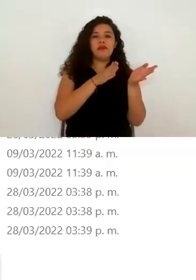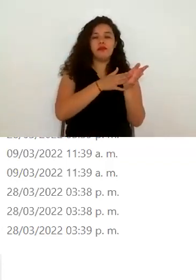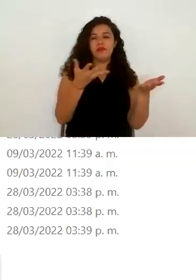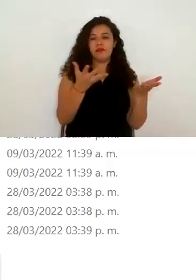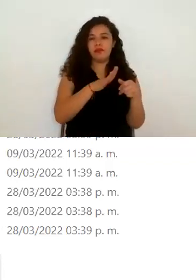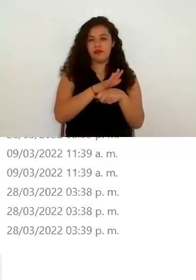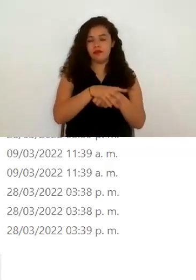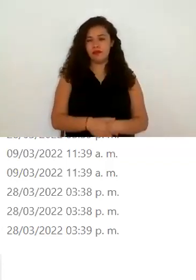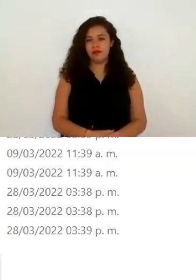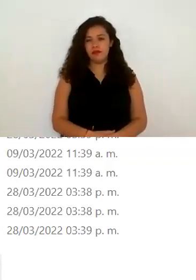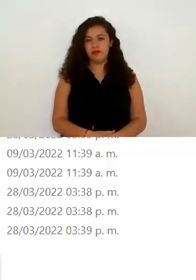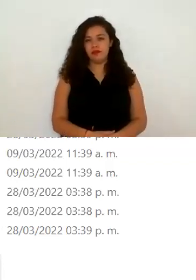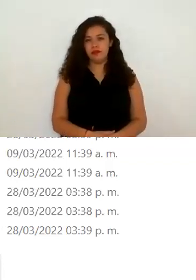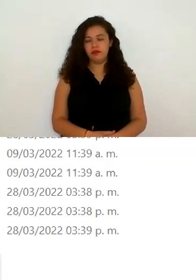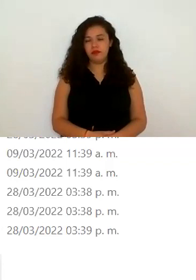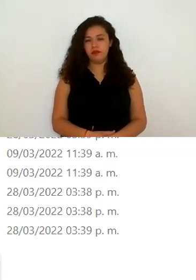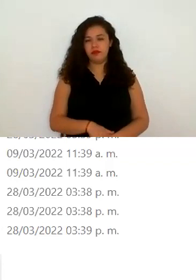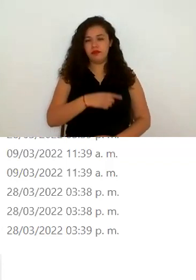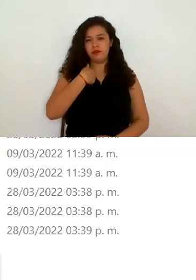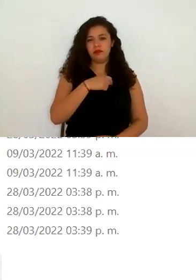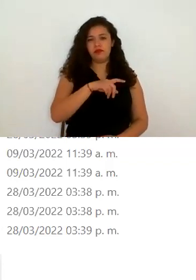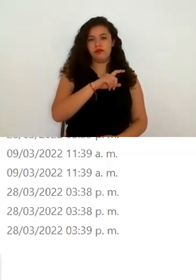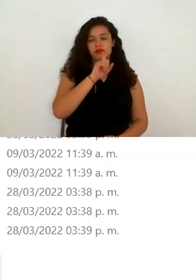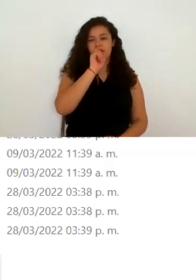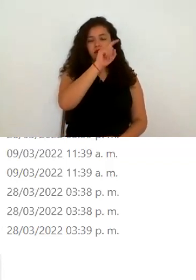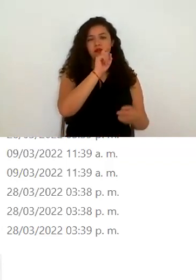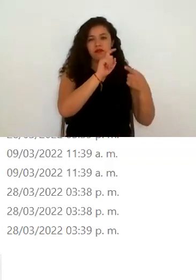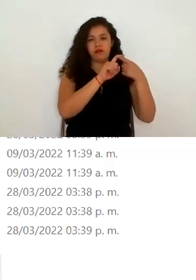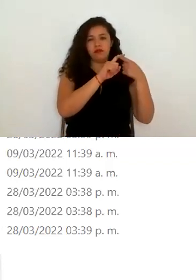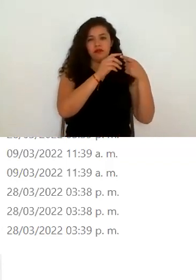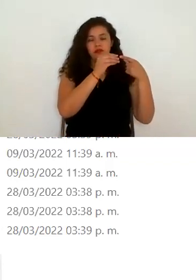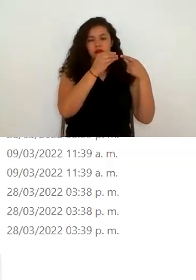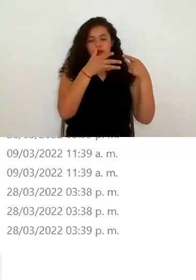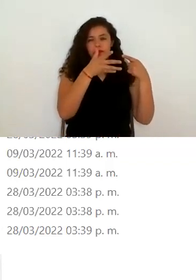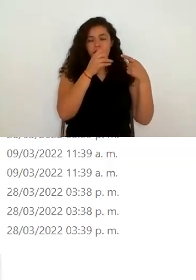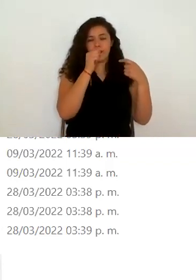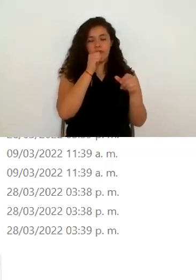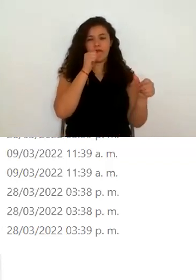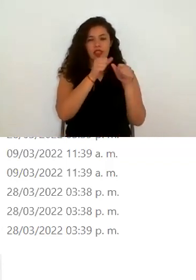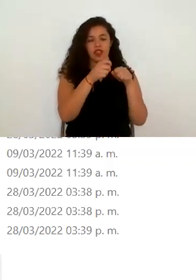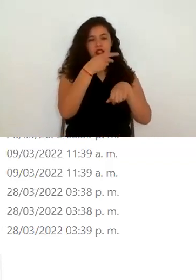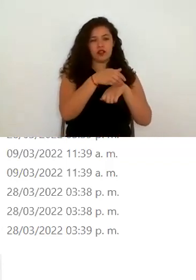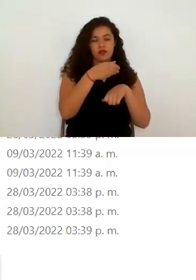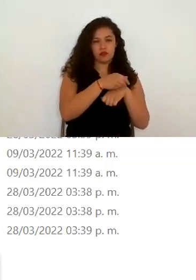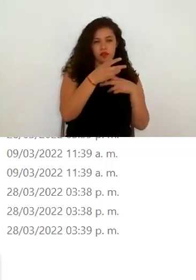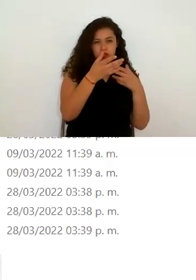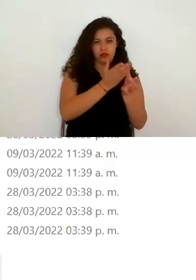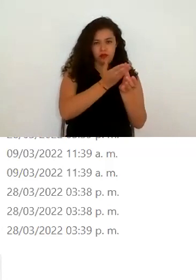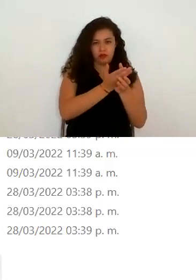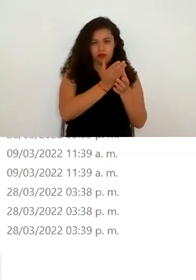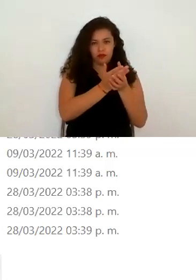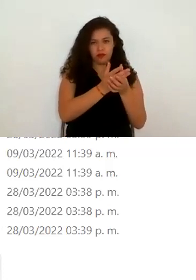aquí podríamos aperturar una carpeta con las siglas del número de expediente e